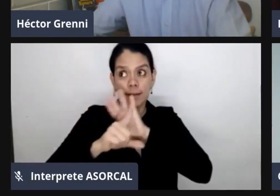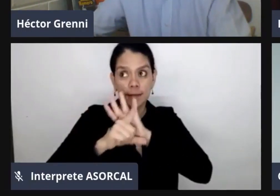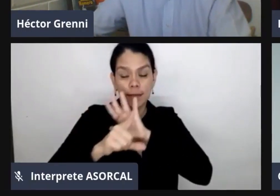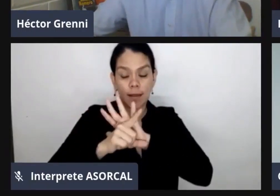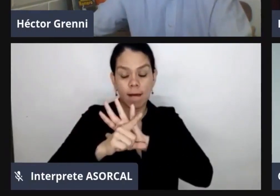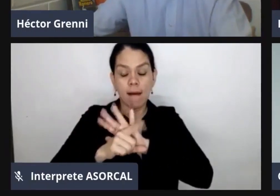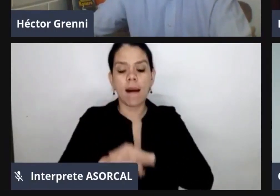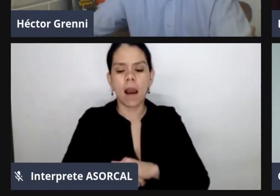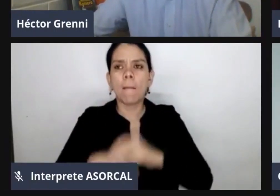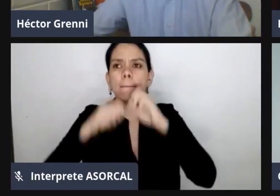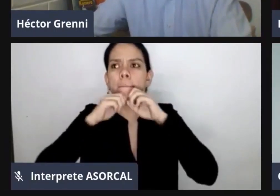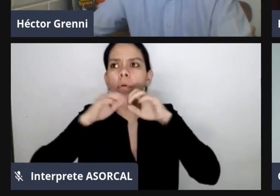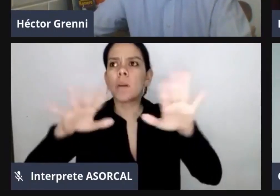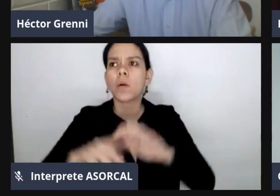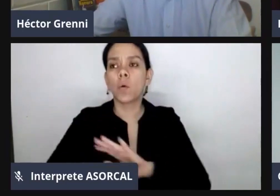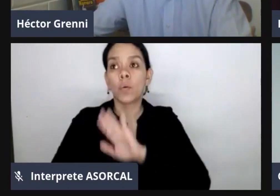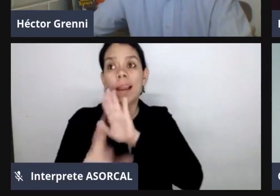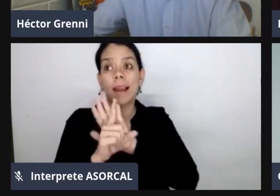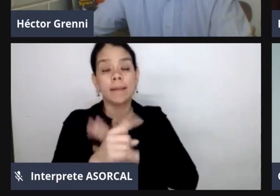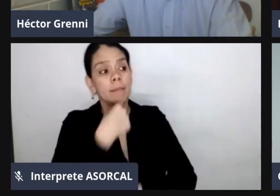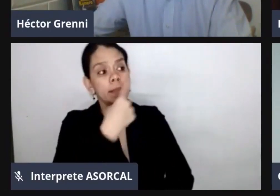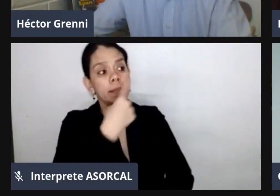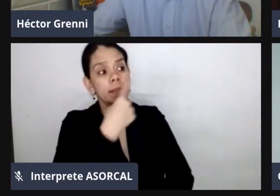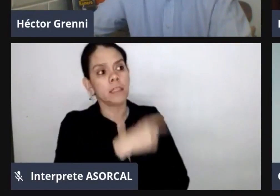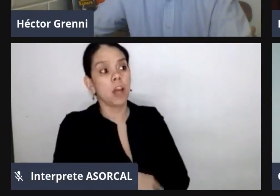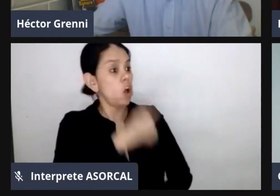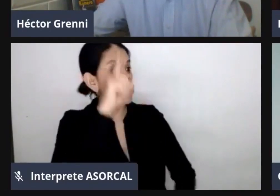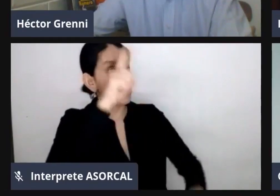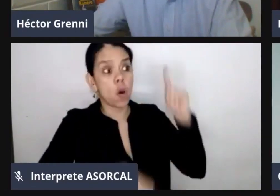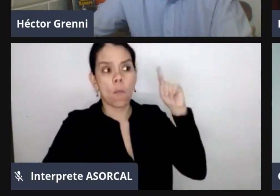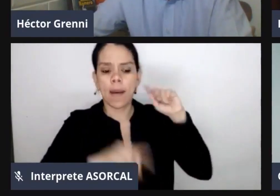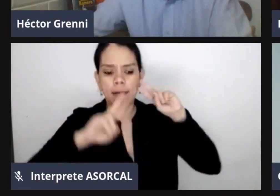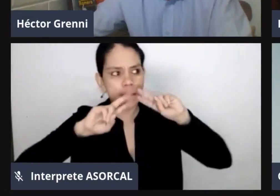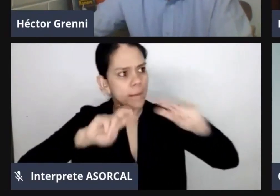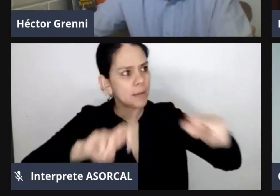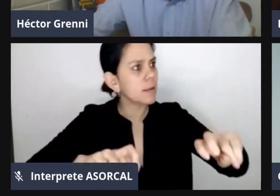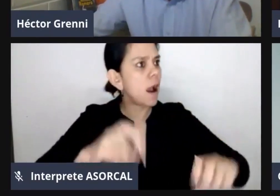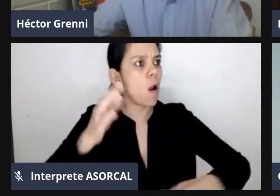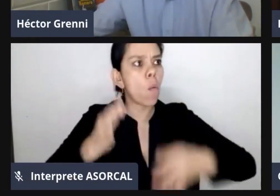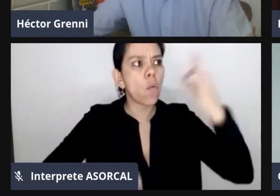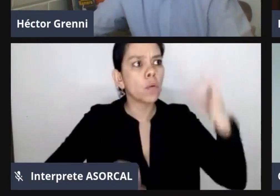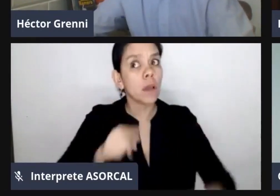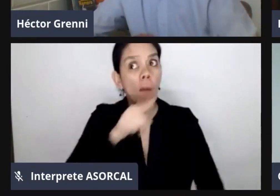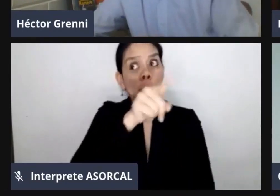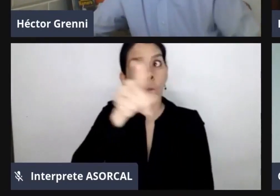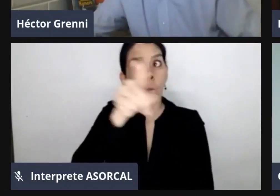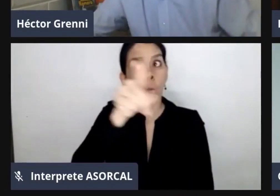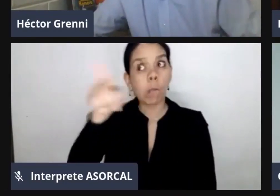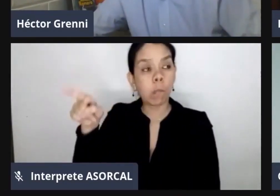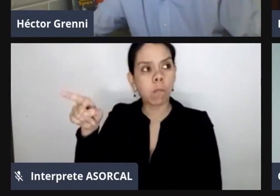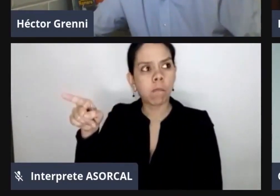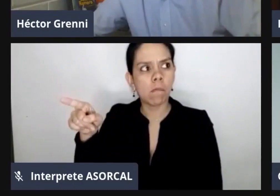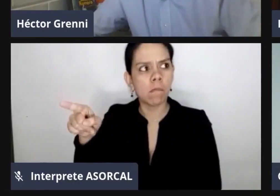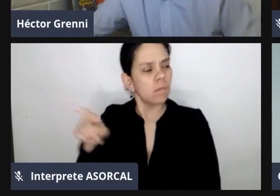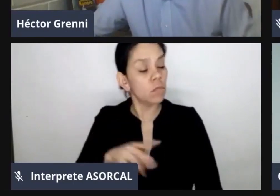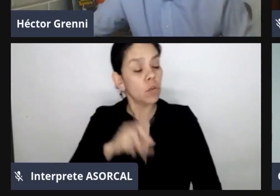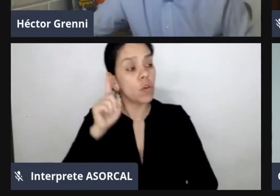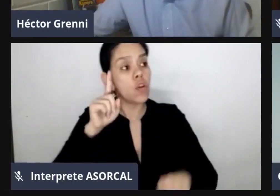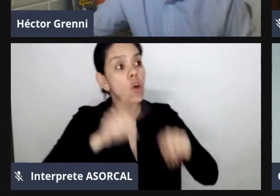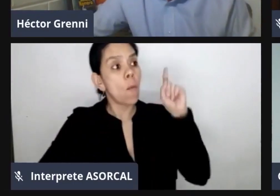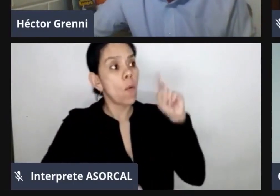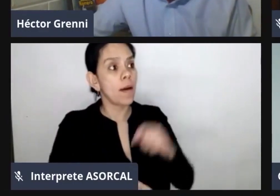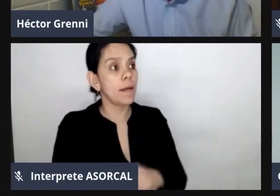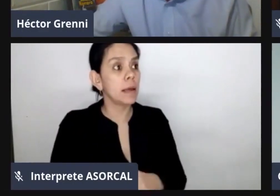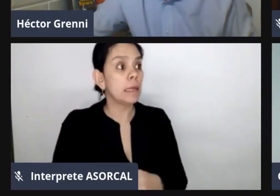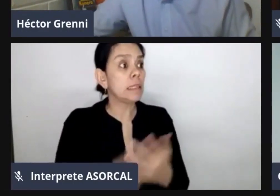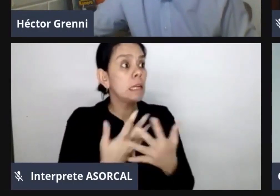se decía que no podían investigarse judicialmente, o sea, judicializarse aquellos hechos comentados en el